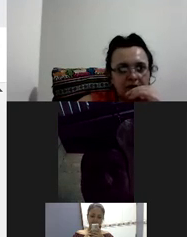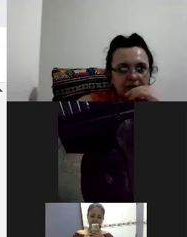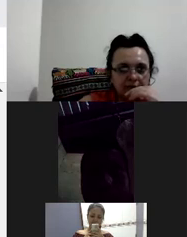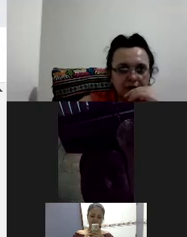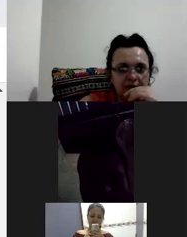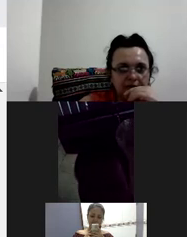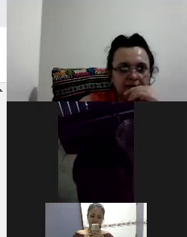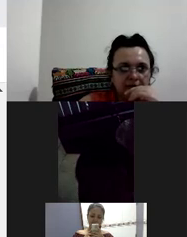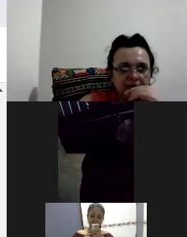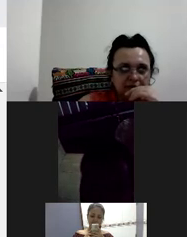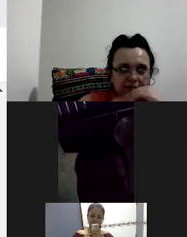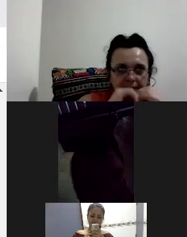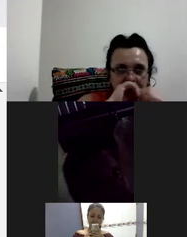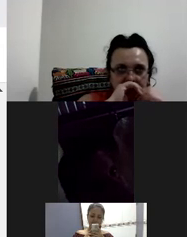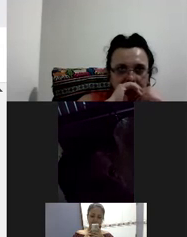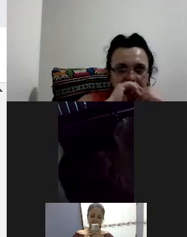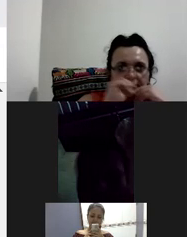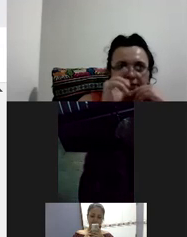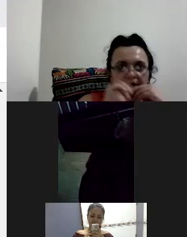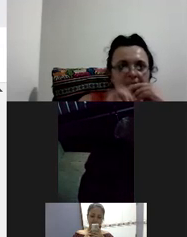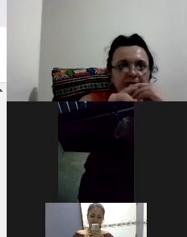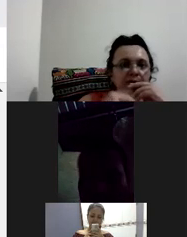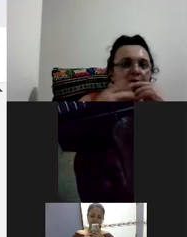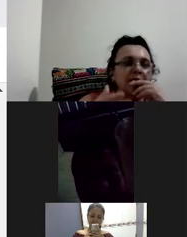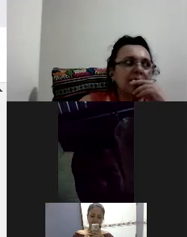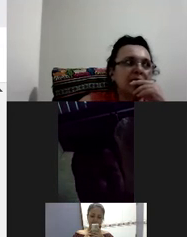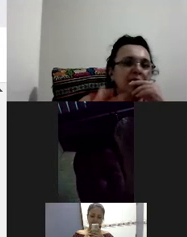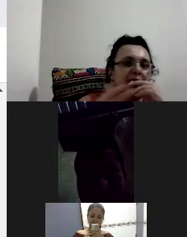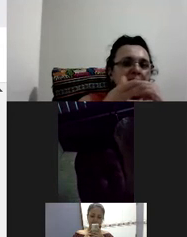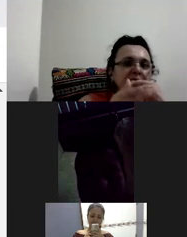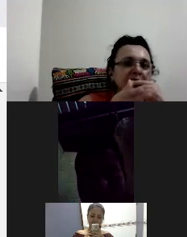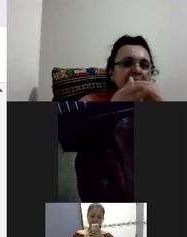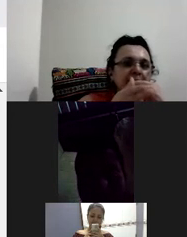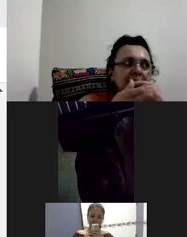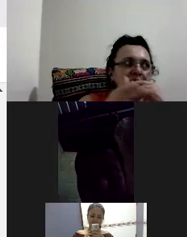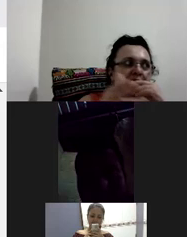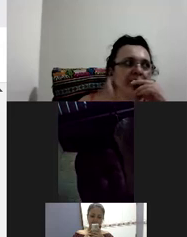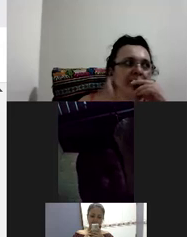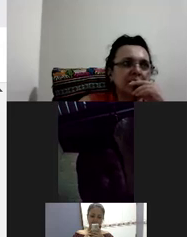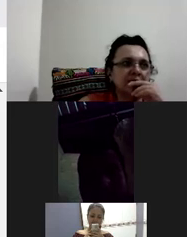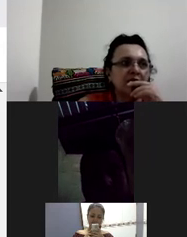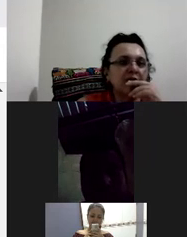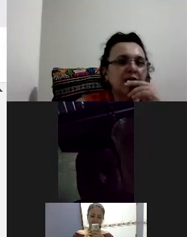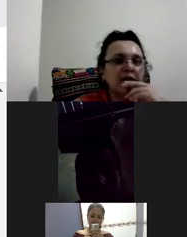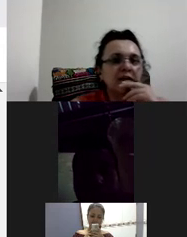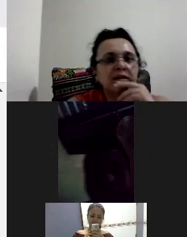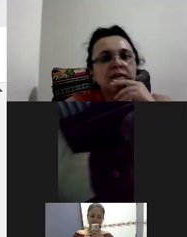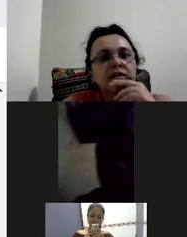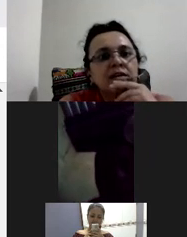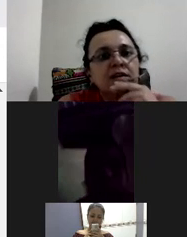muy aburrido. O sea, no está, dice, es como que hubiéramos, en lugar de decir pretty, estuviéramos diciendo